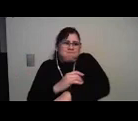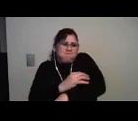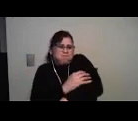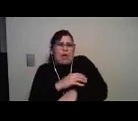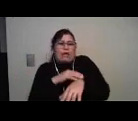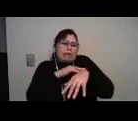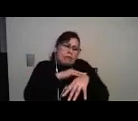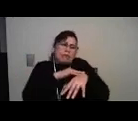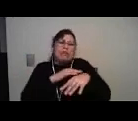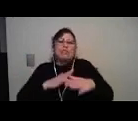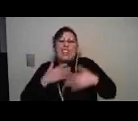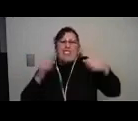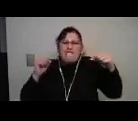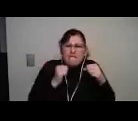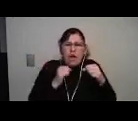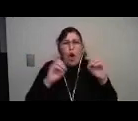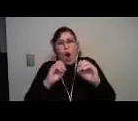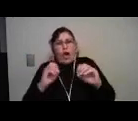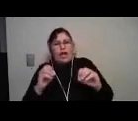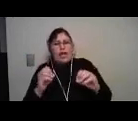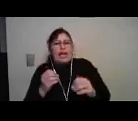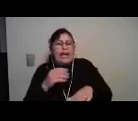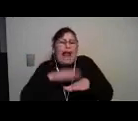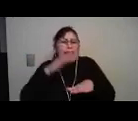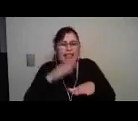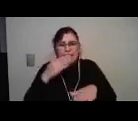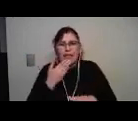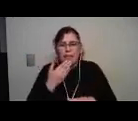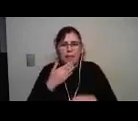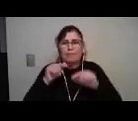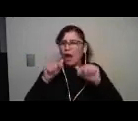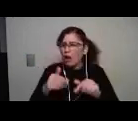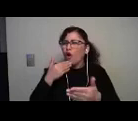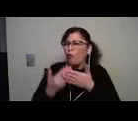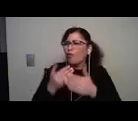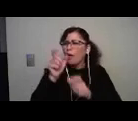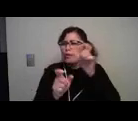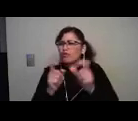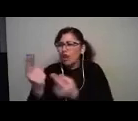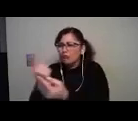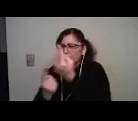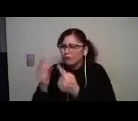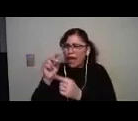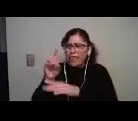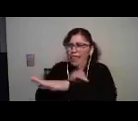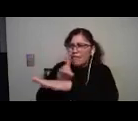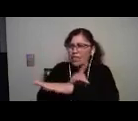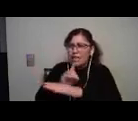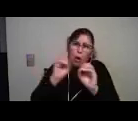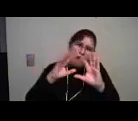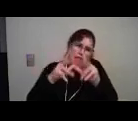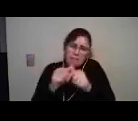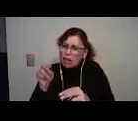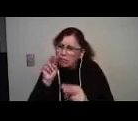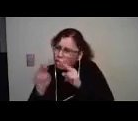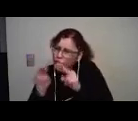brazos y piernas. Y yo creo que si uno hace una recapitulación de las personas que conoce, probablemente dentro del ambiente cercano pudiese haber